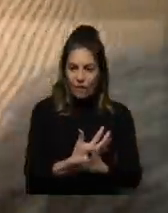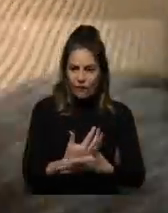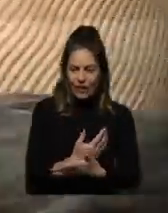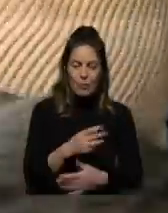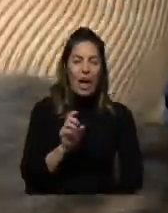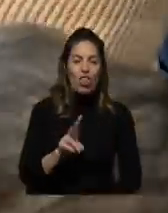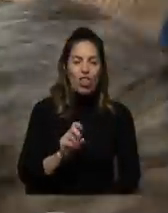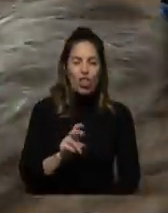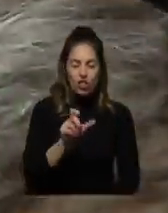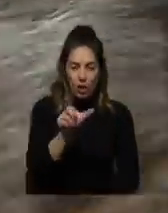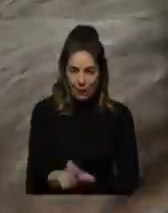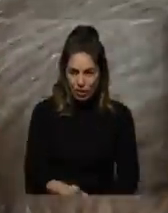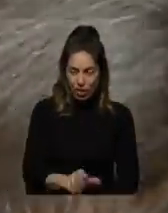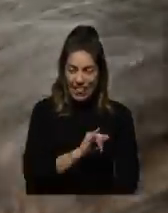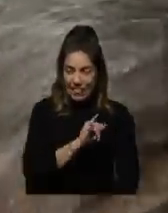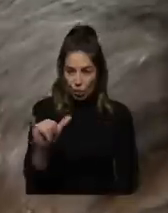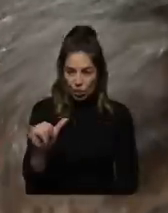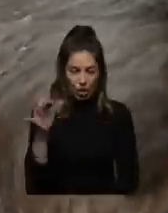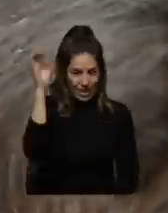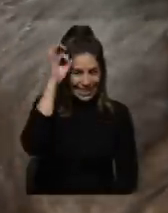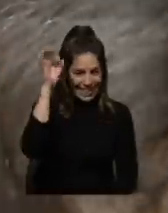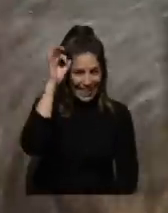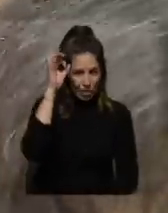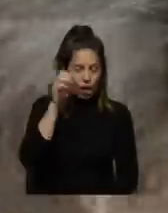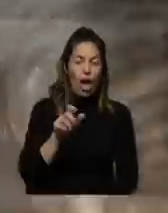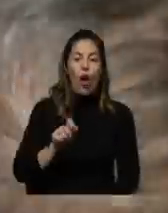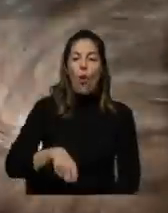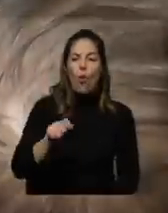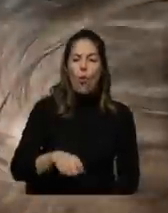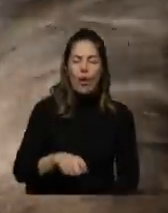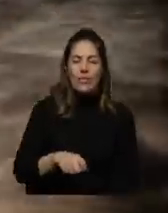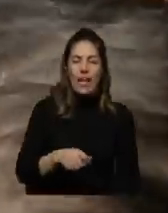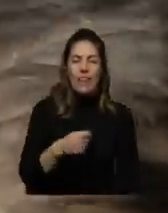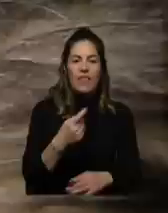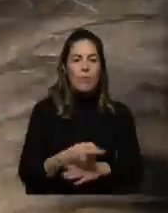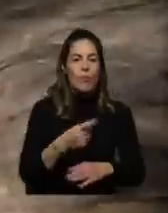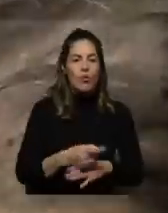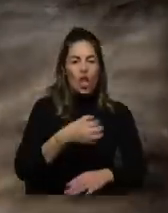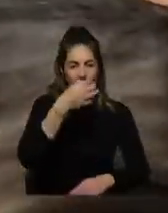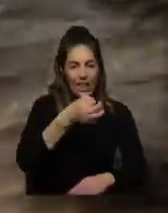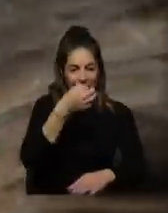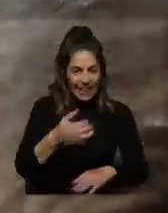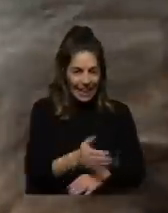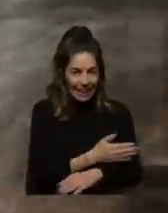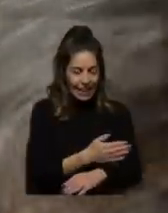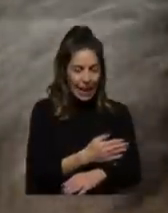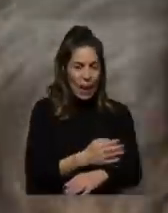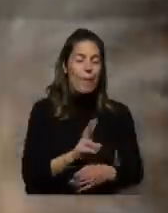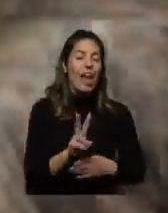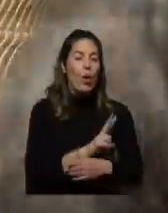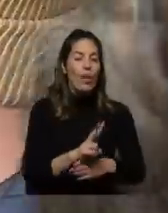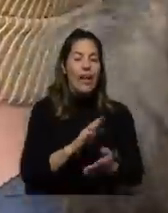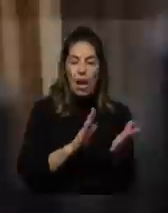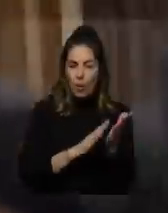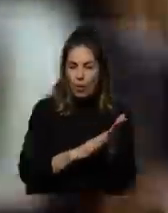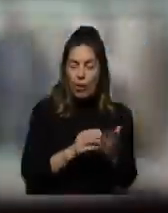decena de personas que denunciaron al senador ante esto la jueza Marcela Vargas dispuso que declaran en forma anticipada como forma de preservar la prueba para un